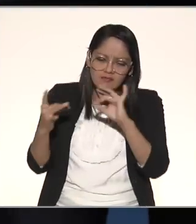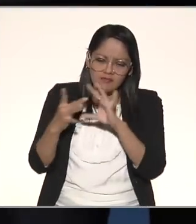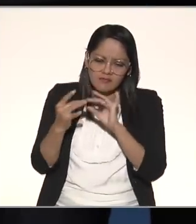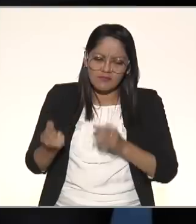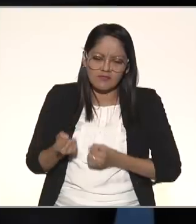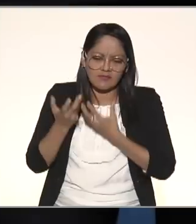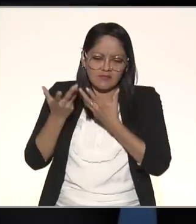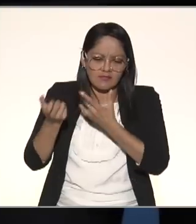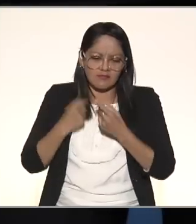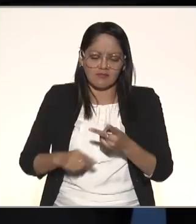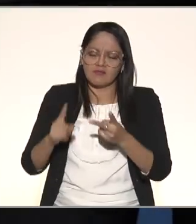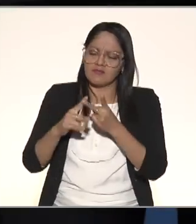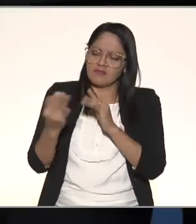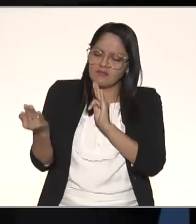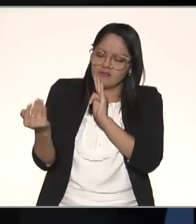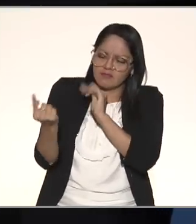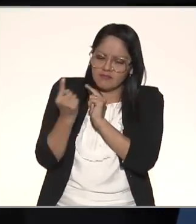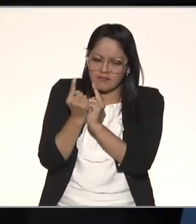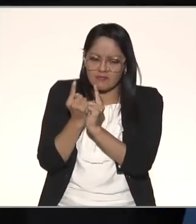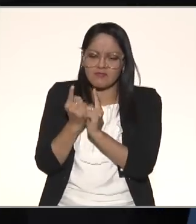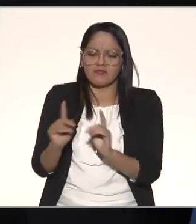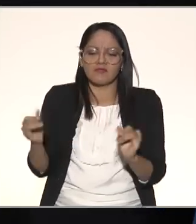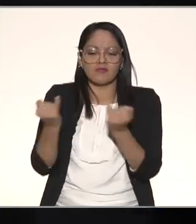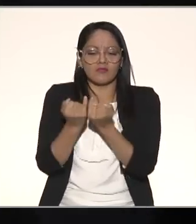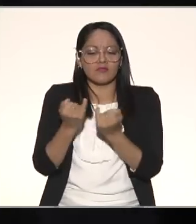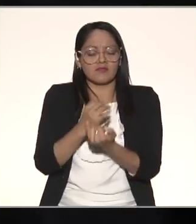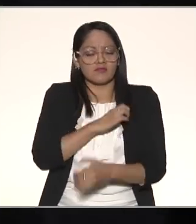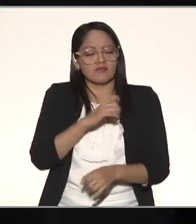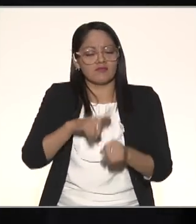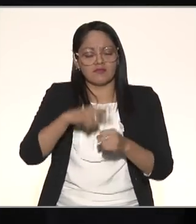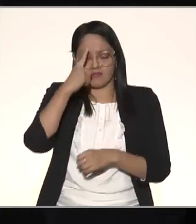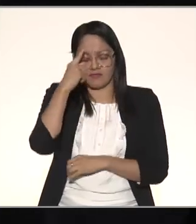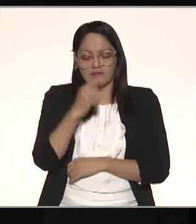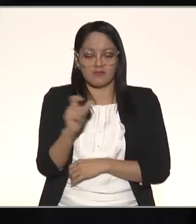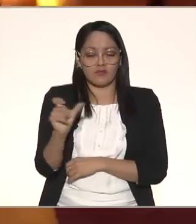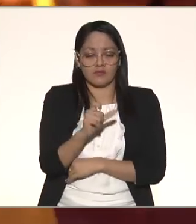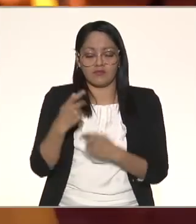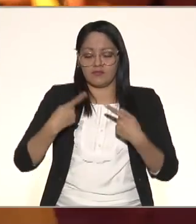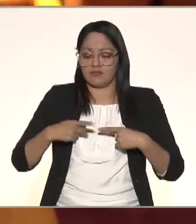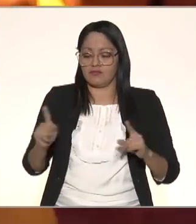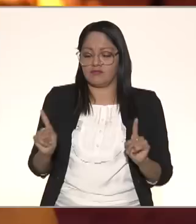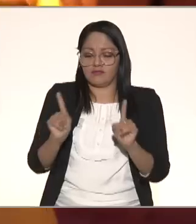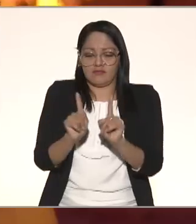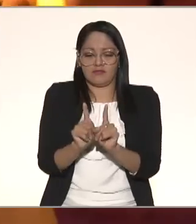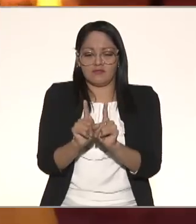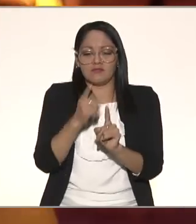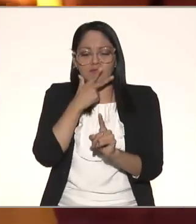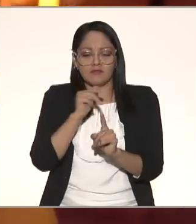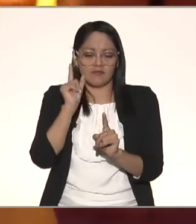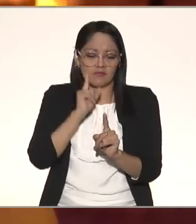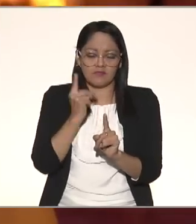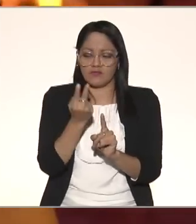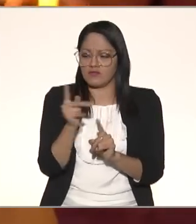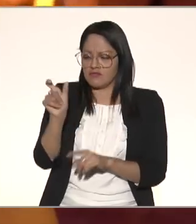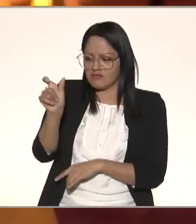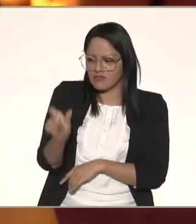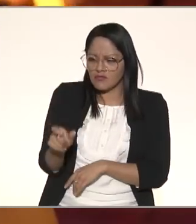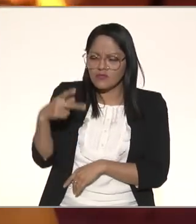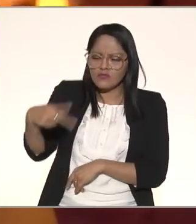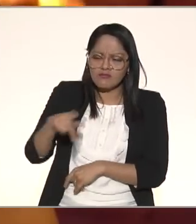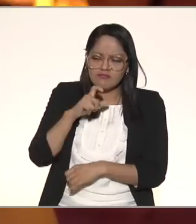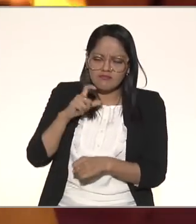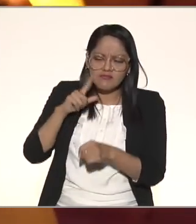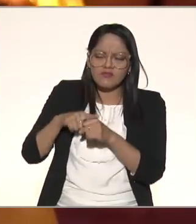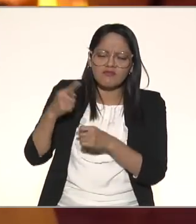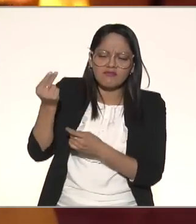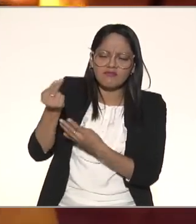por acercarse y en especial es muy apreciado cuando la pareja toma en cuenta las necesidades sexuales de